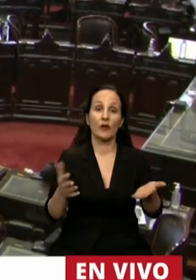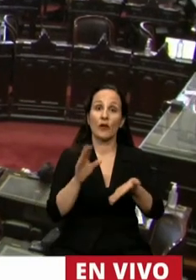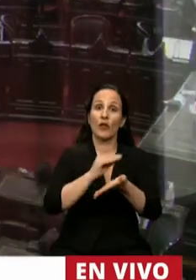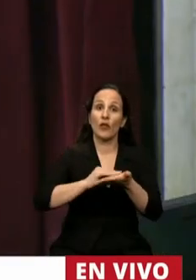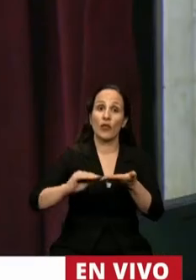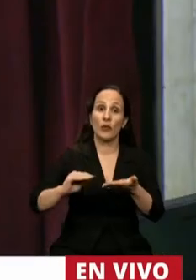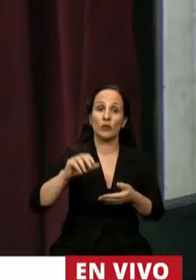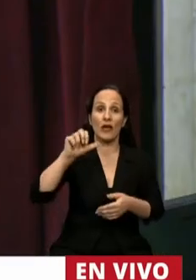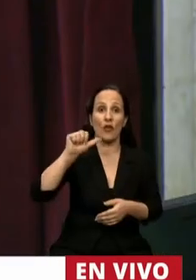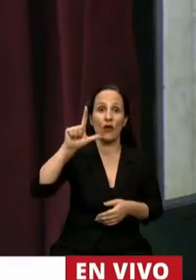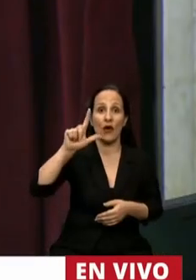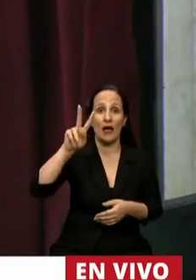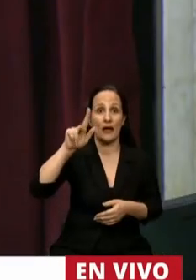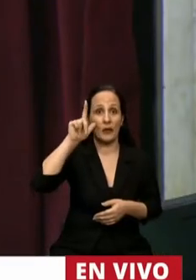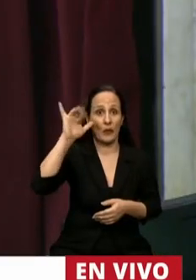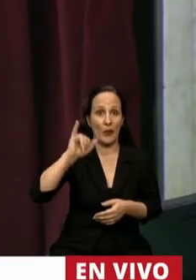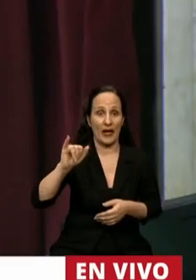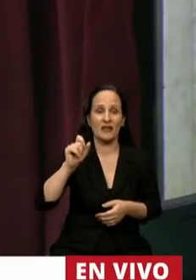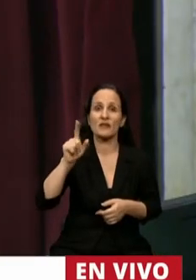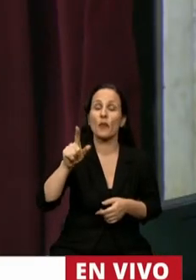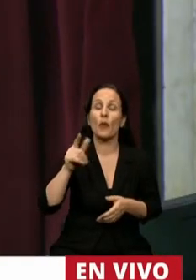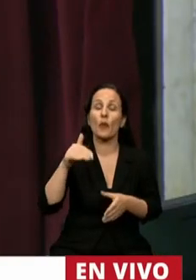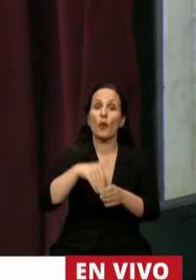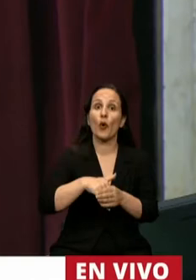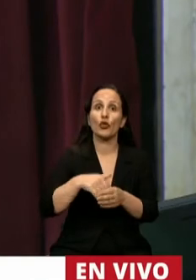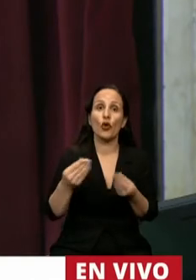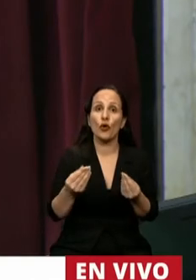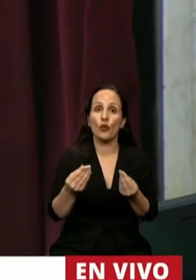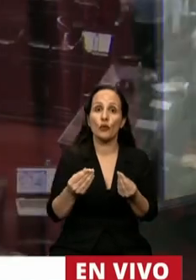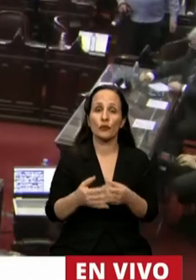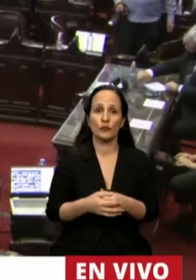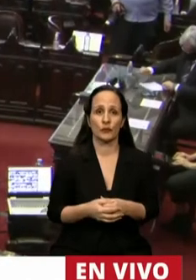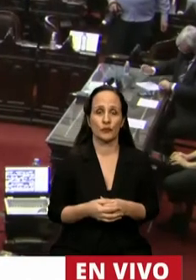Diputado Felipe Álvarez, para indicar el sentido de su voto.